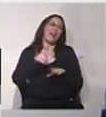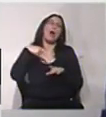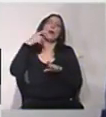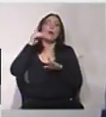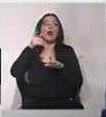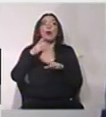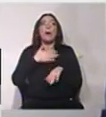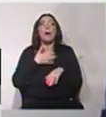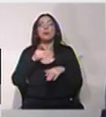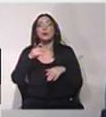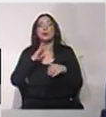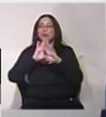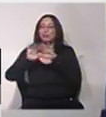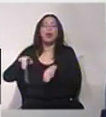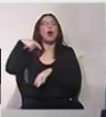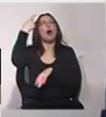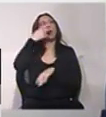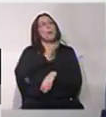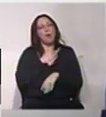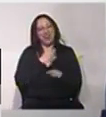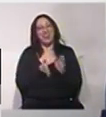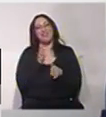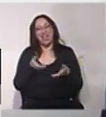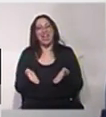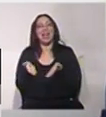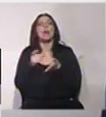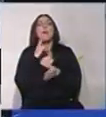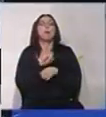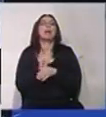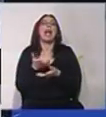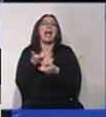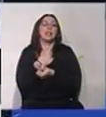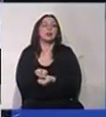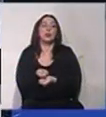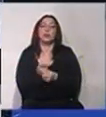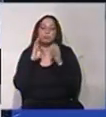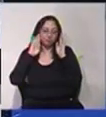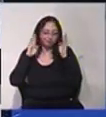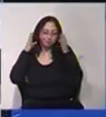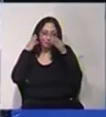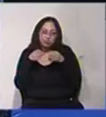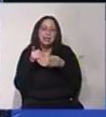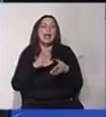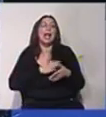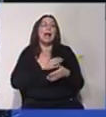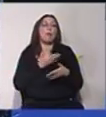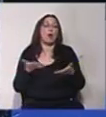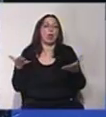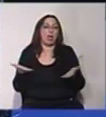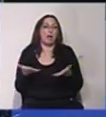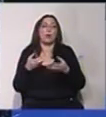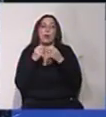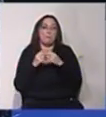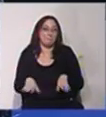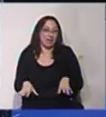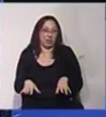por ejemplo, ese tipo de cosas que la gente hace para ayudar. No, centrémonos en el amor de ahora perdido o lo